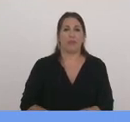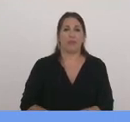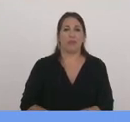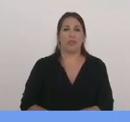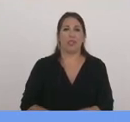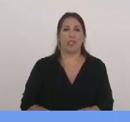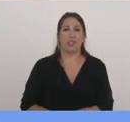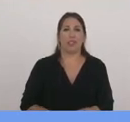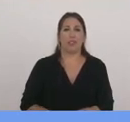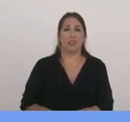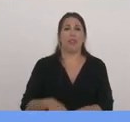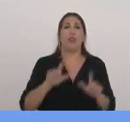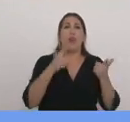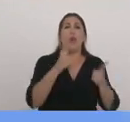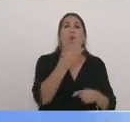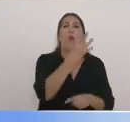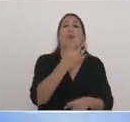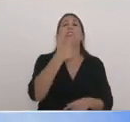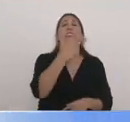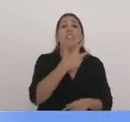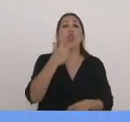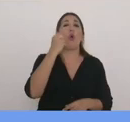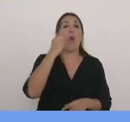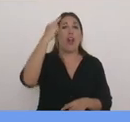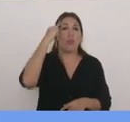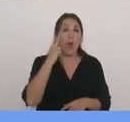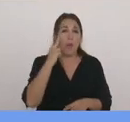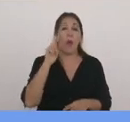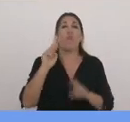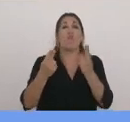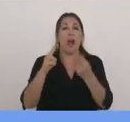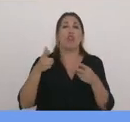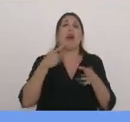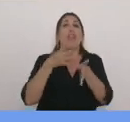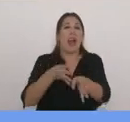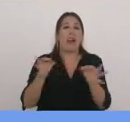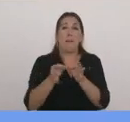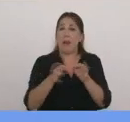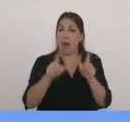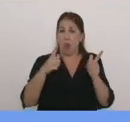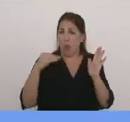nuestros 649 muertos de la Guerra de Malvinas, no están.